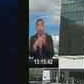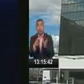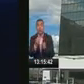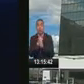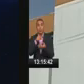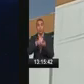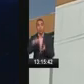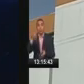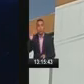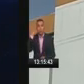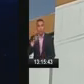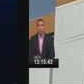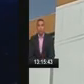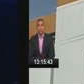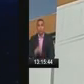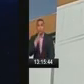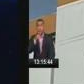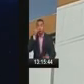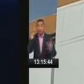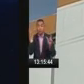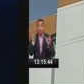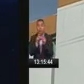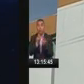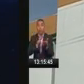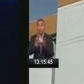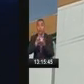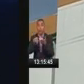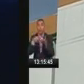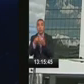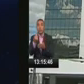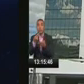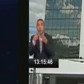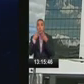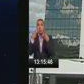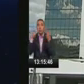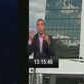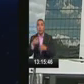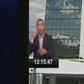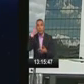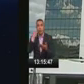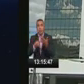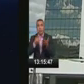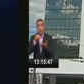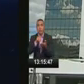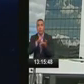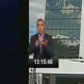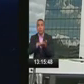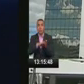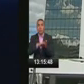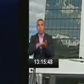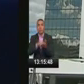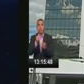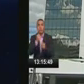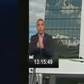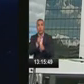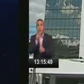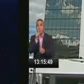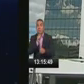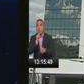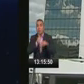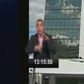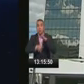la seguridad del Estado. Según la Fiscalía, se utilizaron los fondos públicos para aplicar operaciones